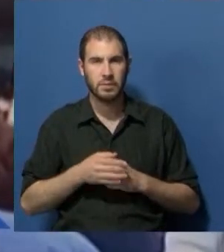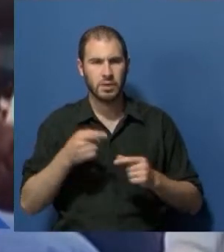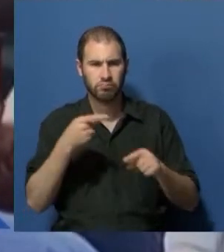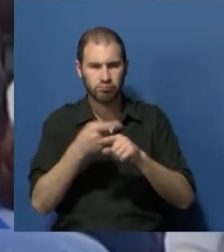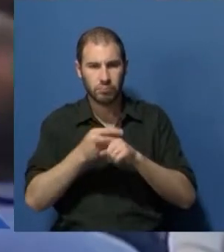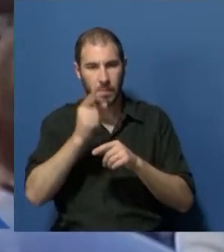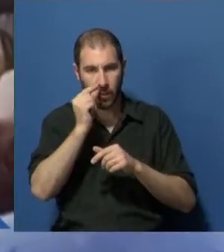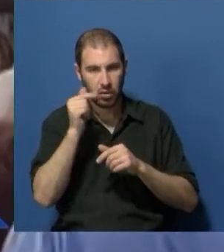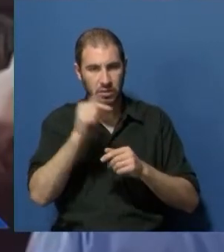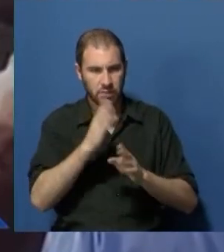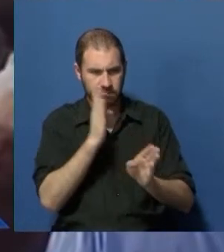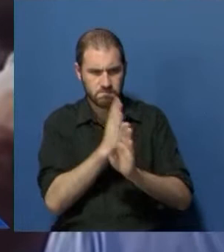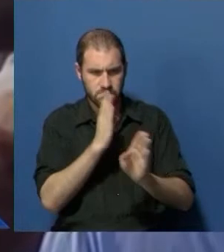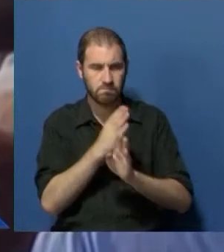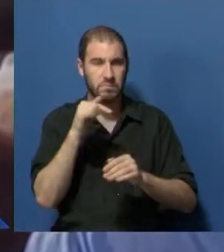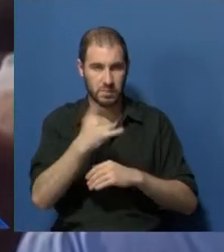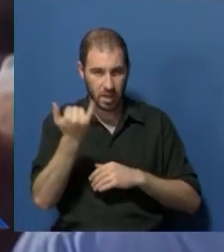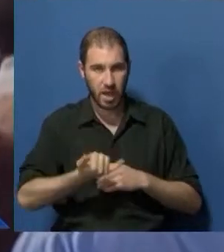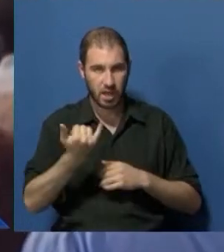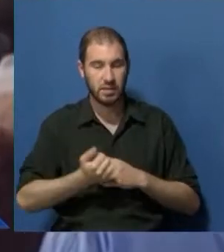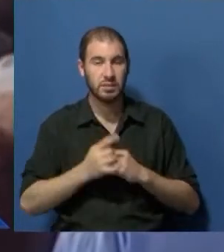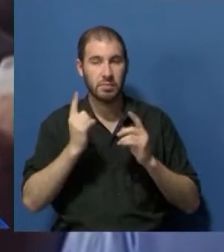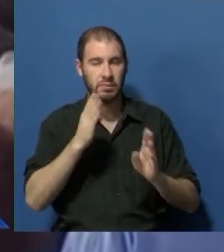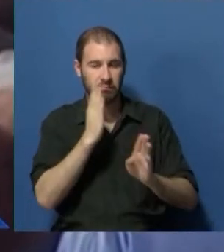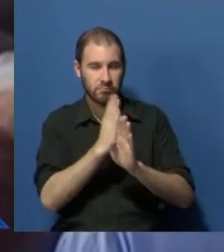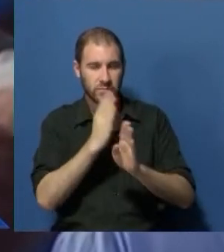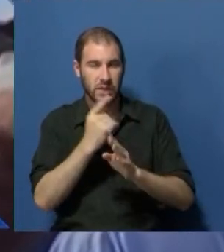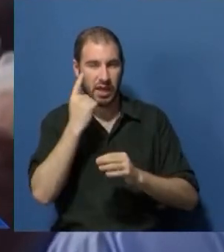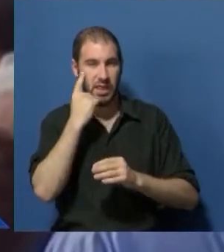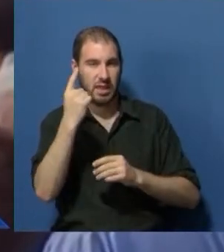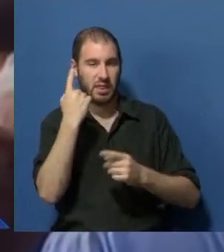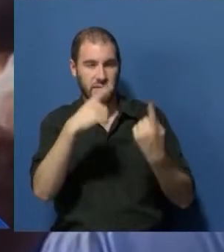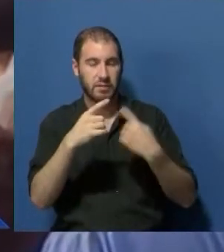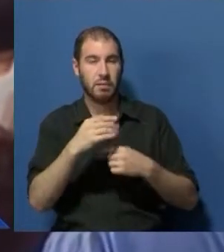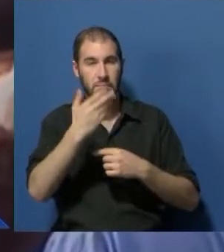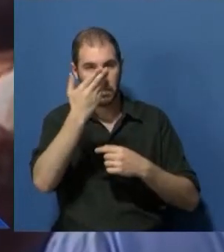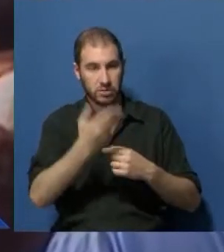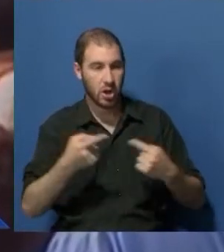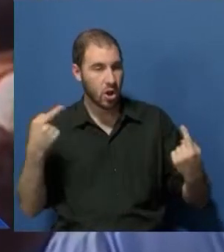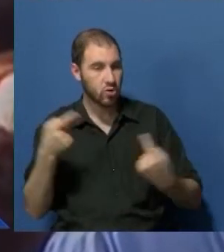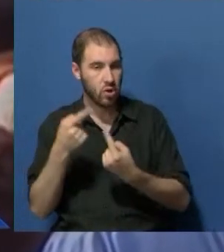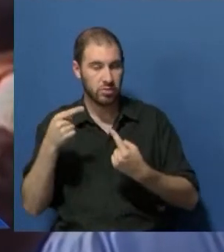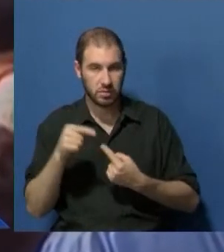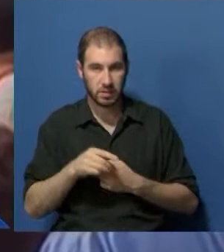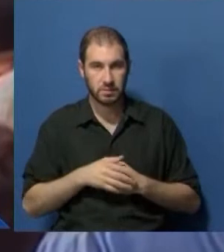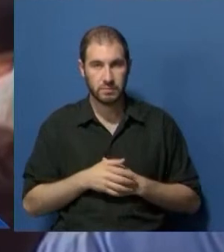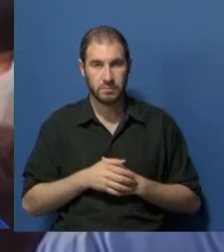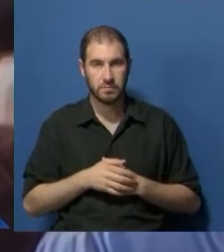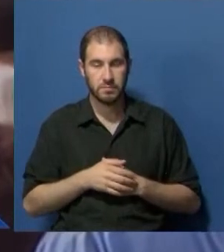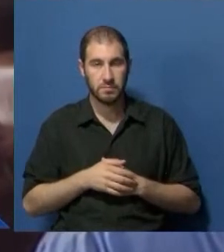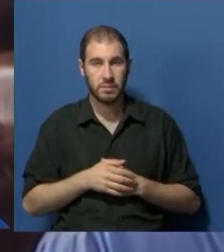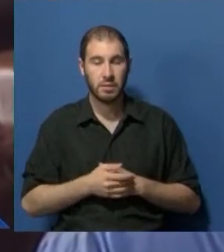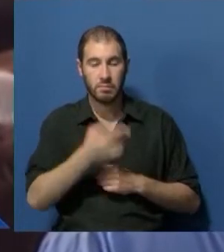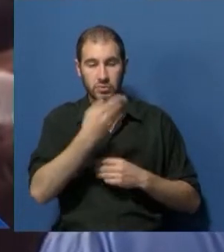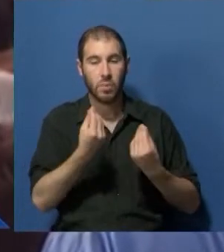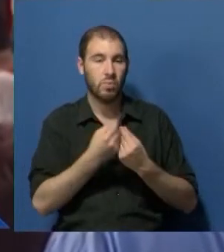persecuciones políticas, ¿no es cierto?, y bueno, persecuciones ideológicas, aquellos que estaban en contra, ¿no es cierto?, muchos,